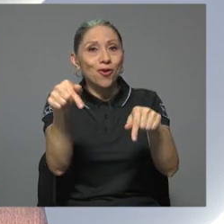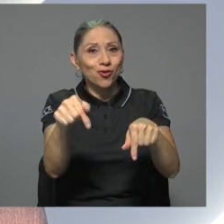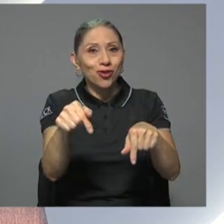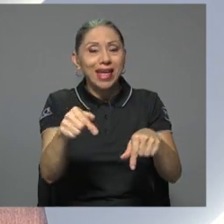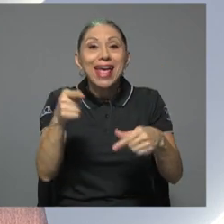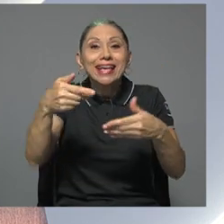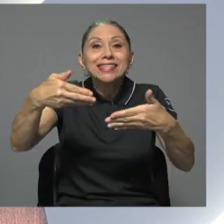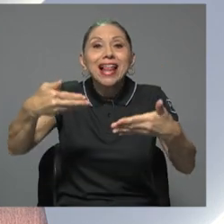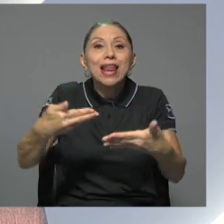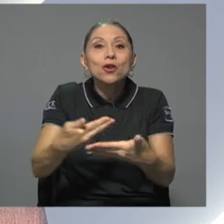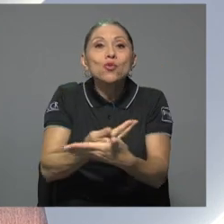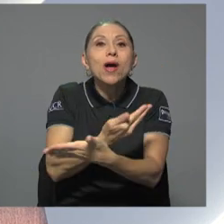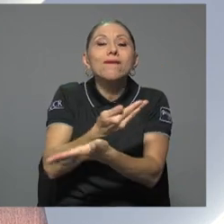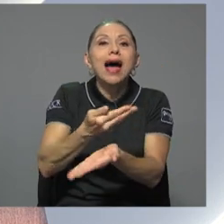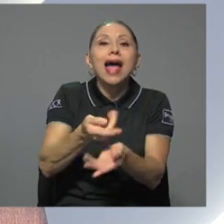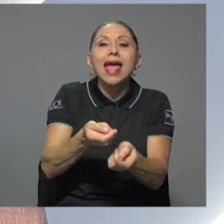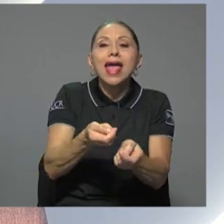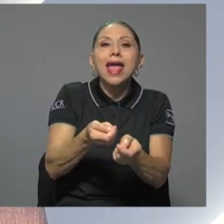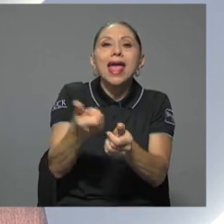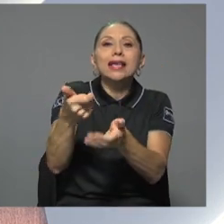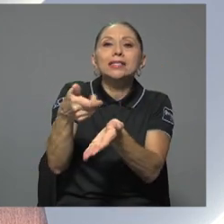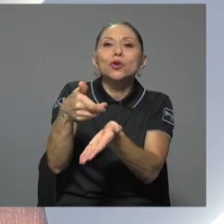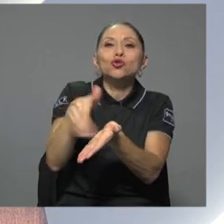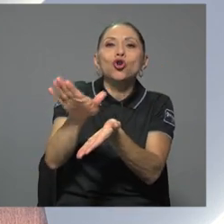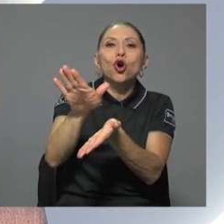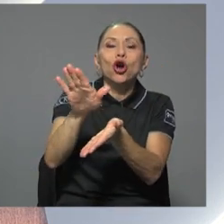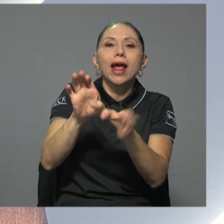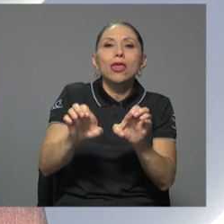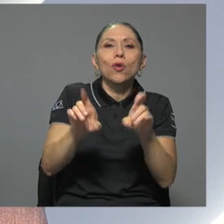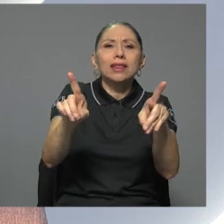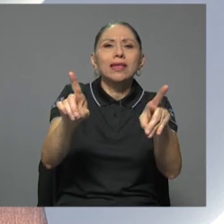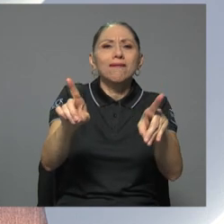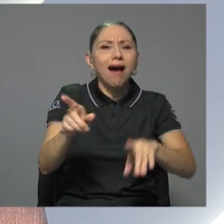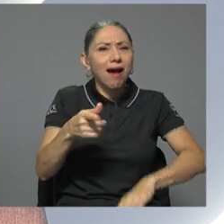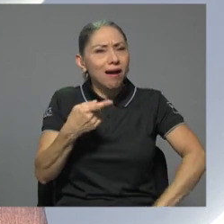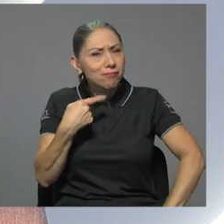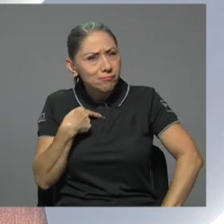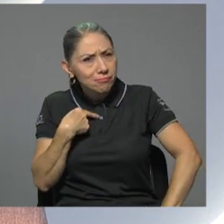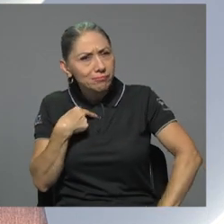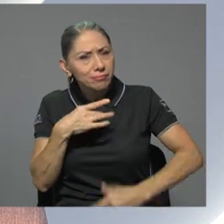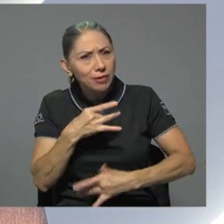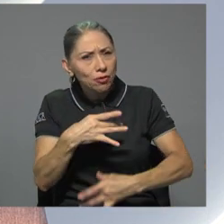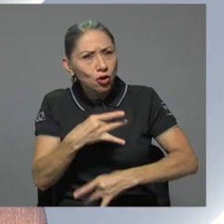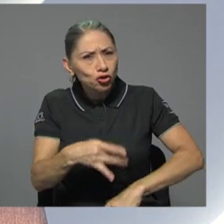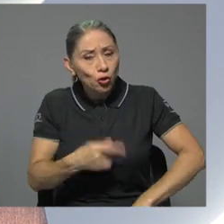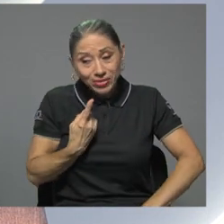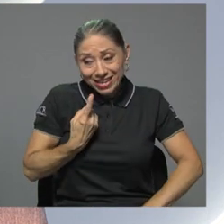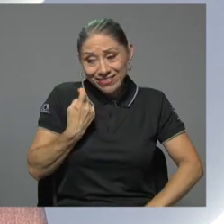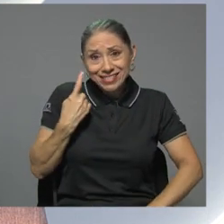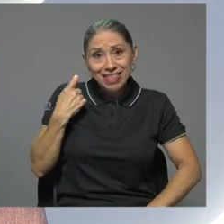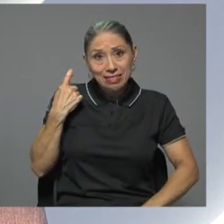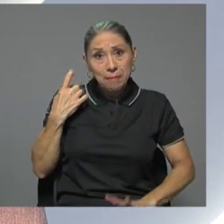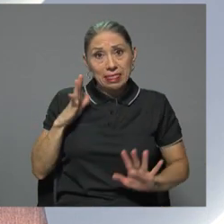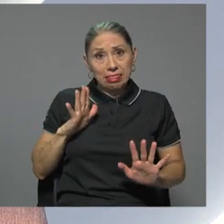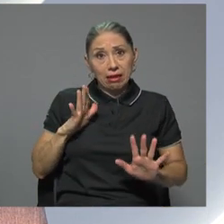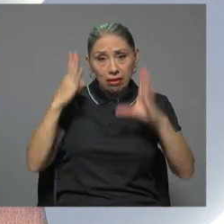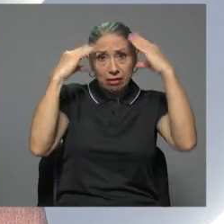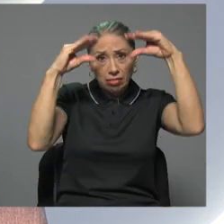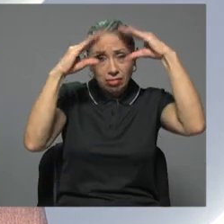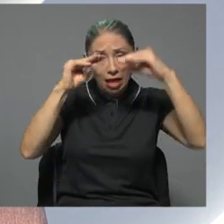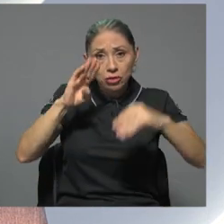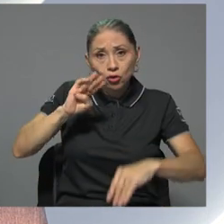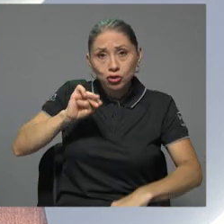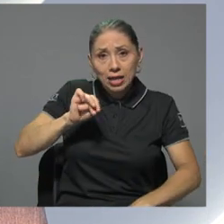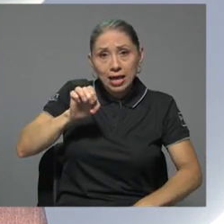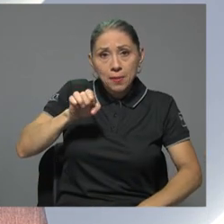nueva exclusión educativa y es que es muy curioso porque resulta que recientemente o por lo menos los datos que tiene el mep nos